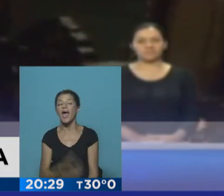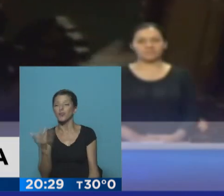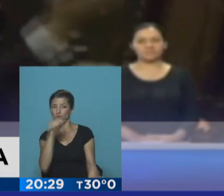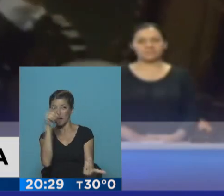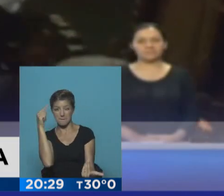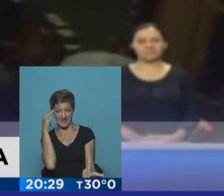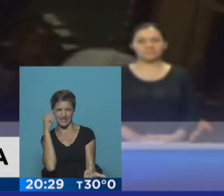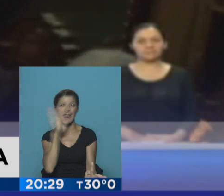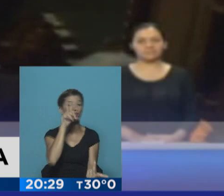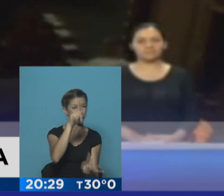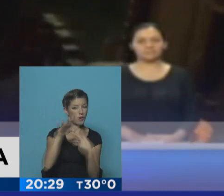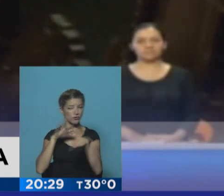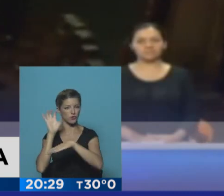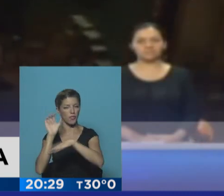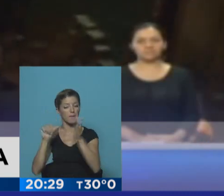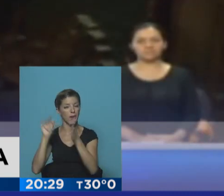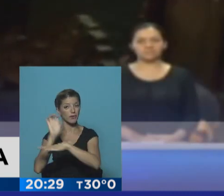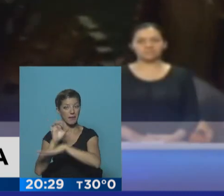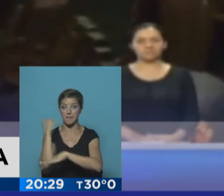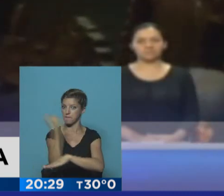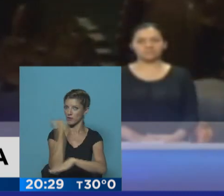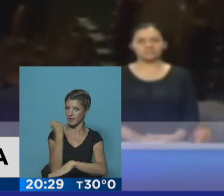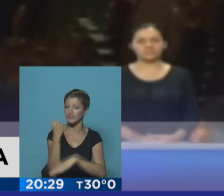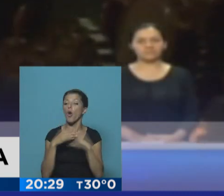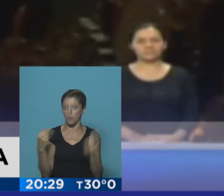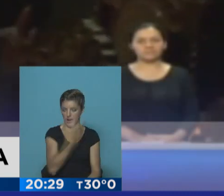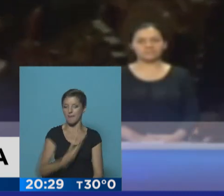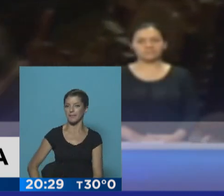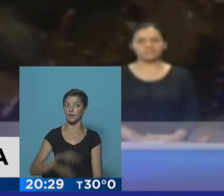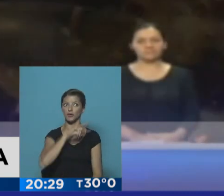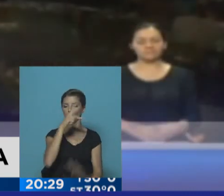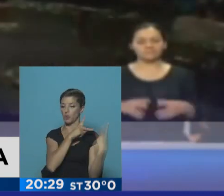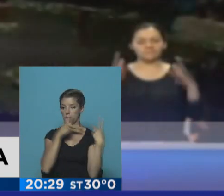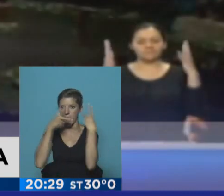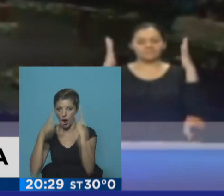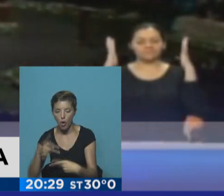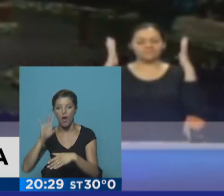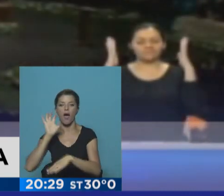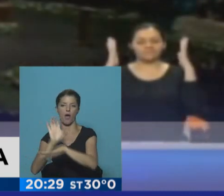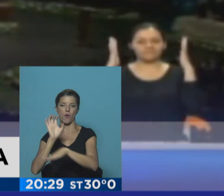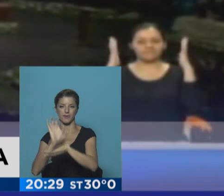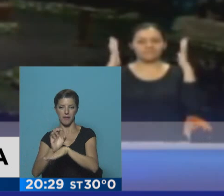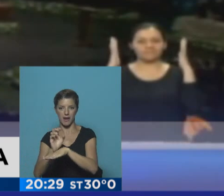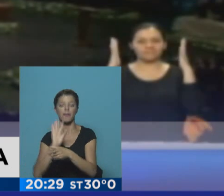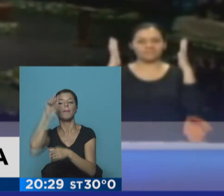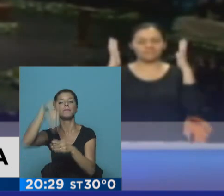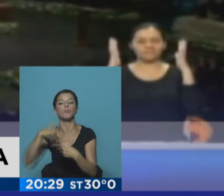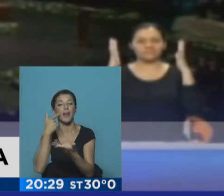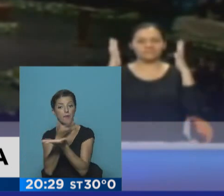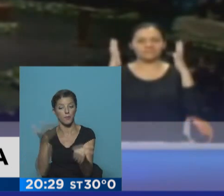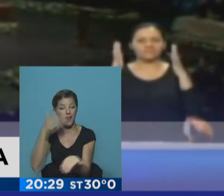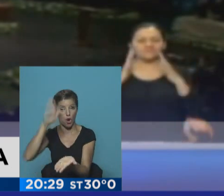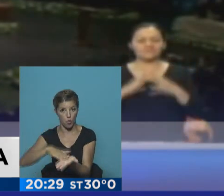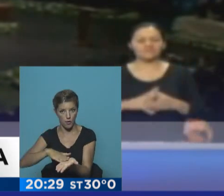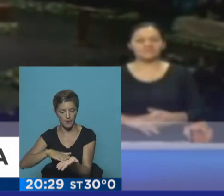Unidos la situación en Guatemala, que viajó en persona Joe Biden, el vicepresidente, ya se reunió con el